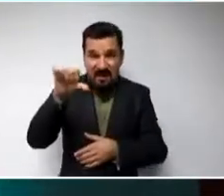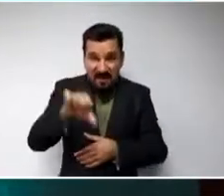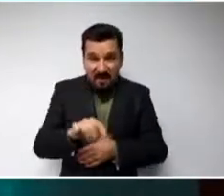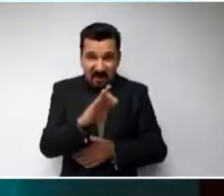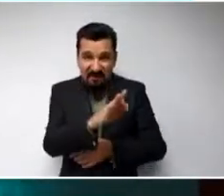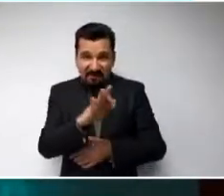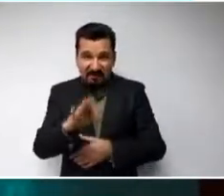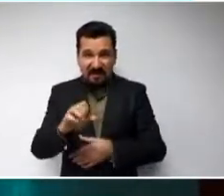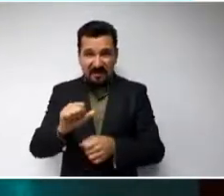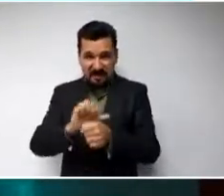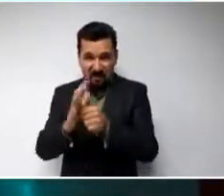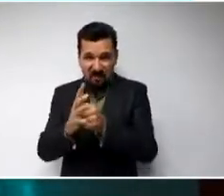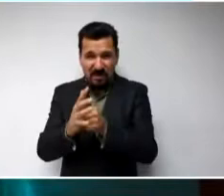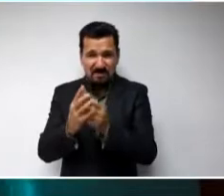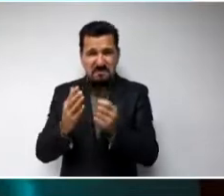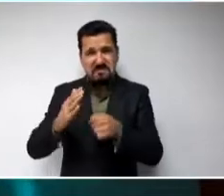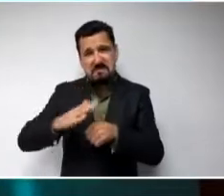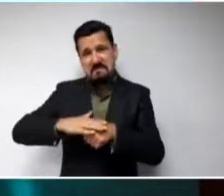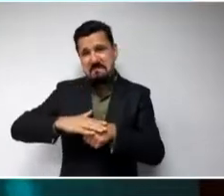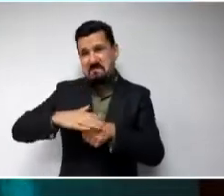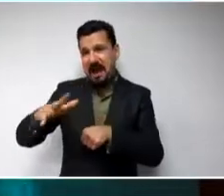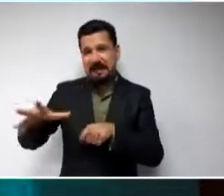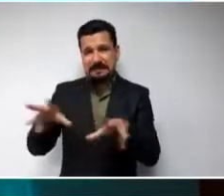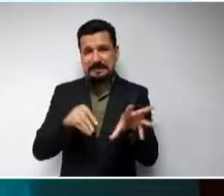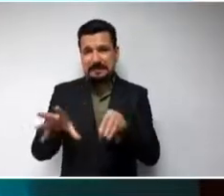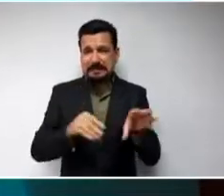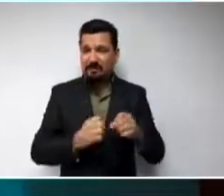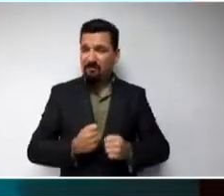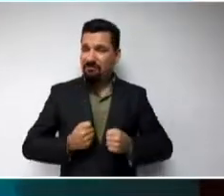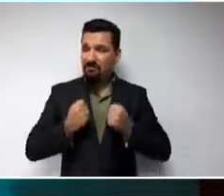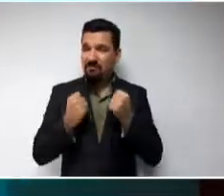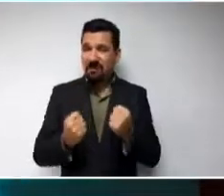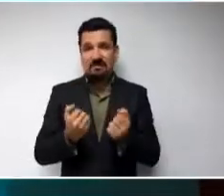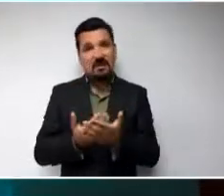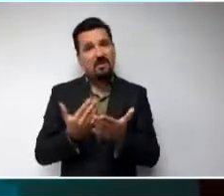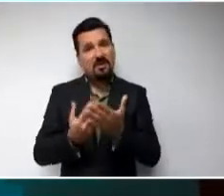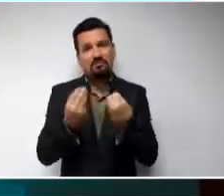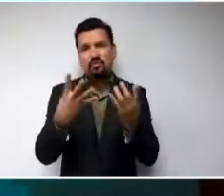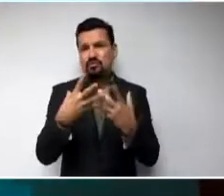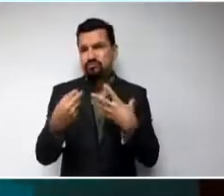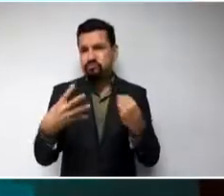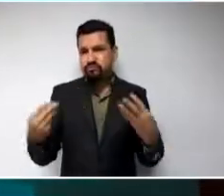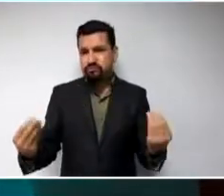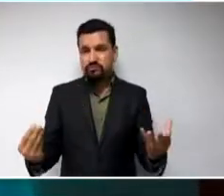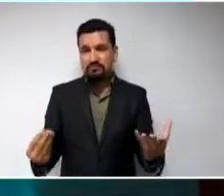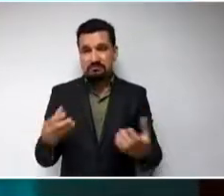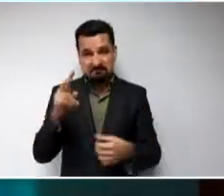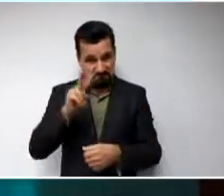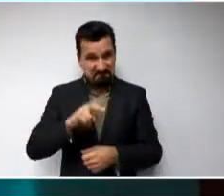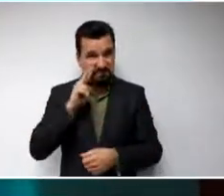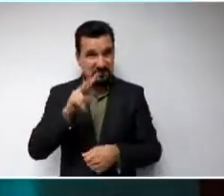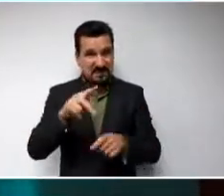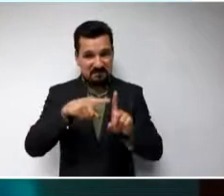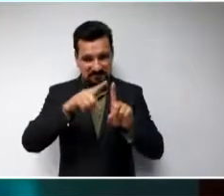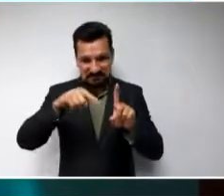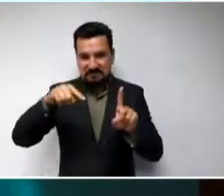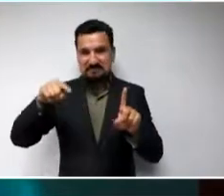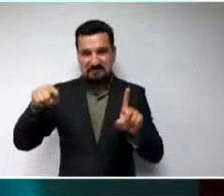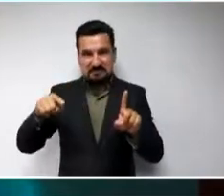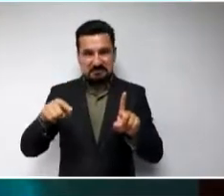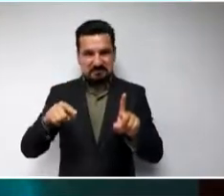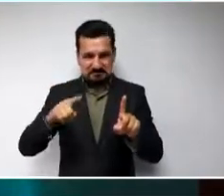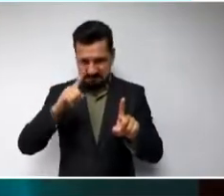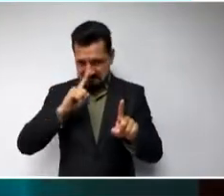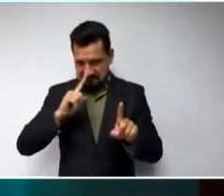nos está pegando con toda su fuerza los números no mienten en los últimos